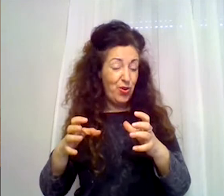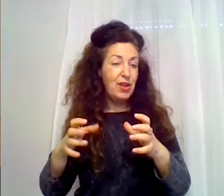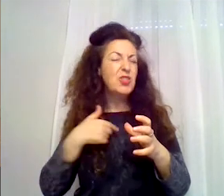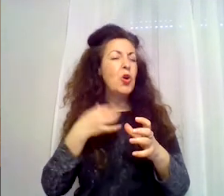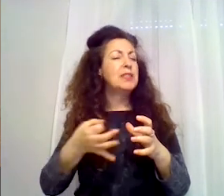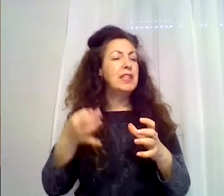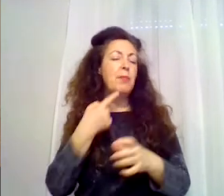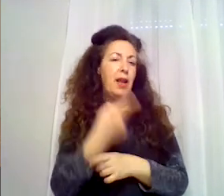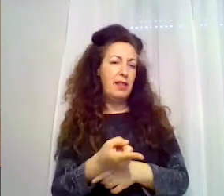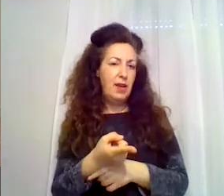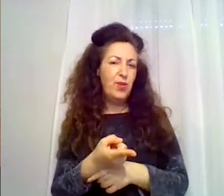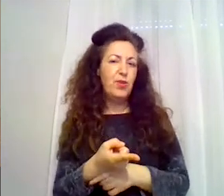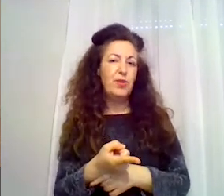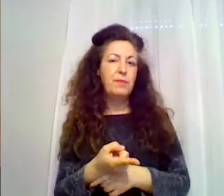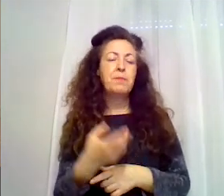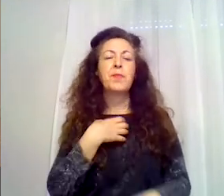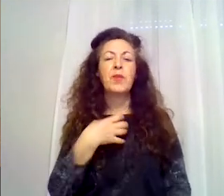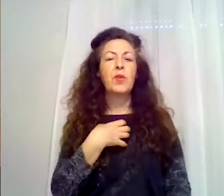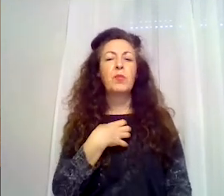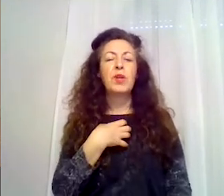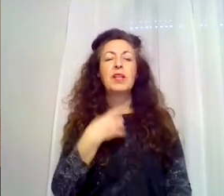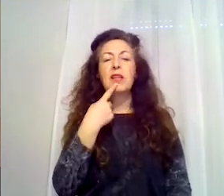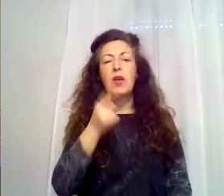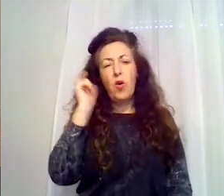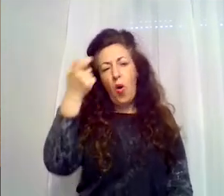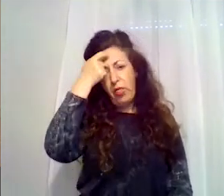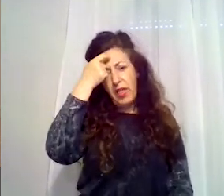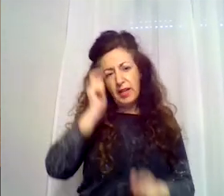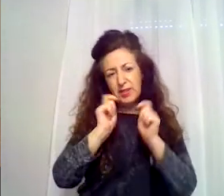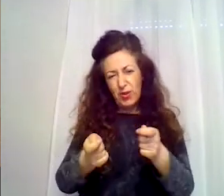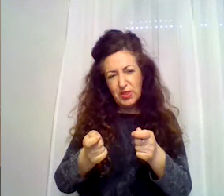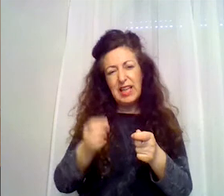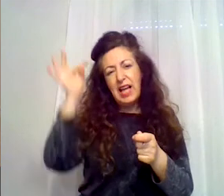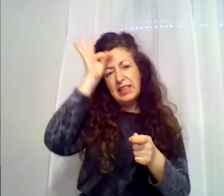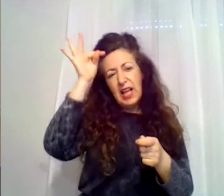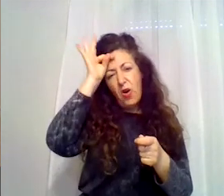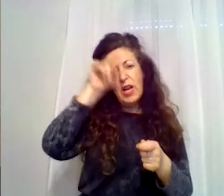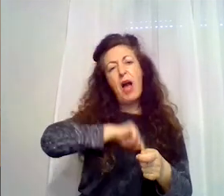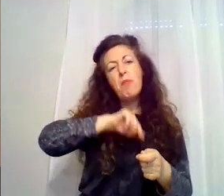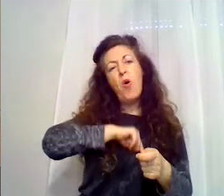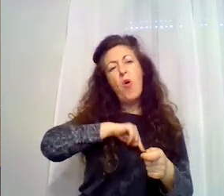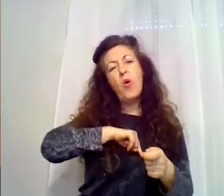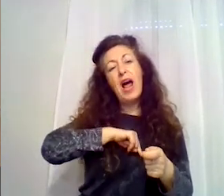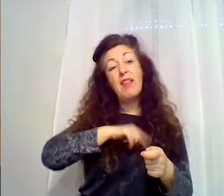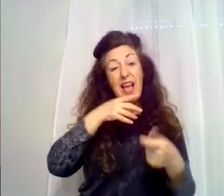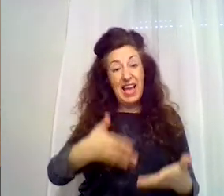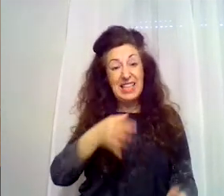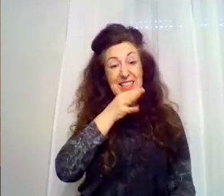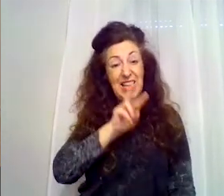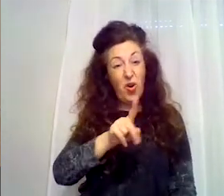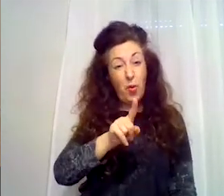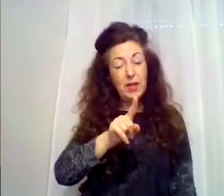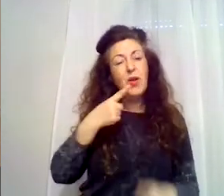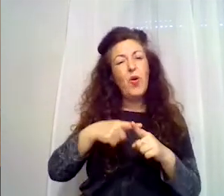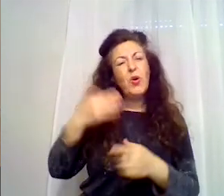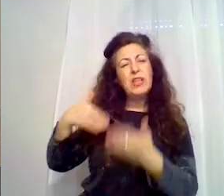que, bueno, aparece para muchos como un portento de la libertad que existía en Inglaterra en la época